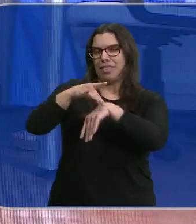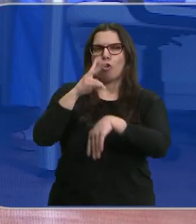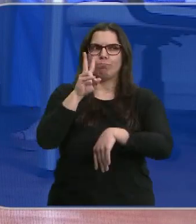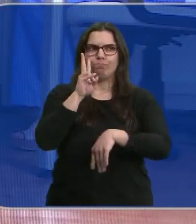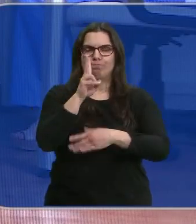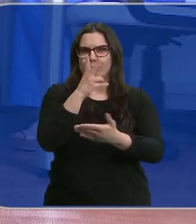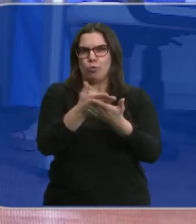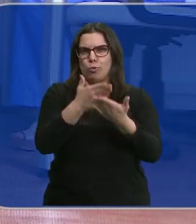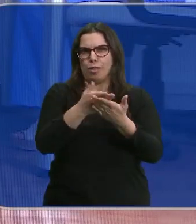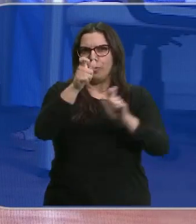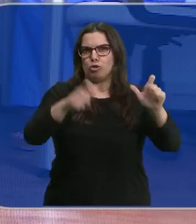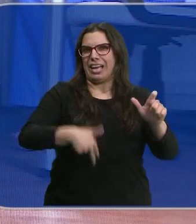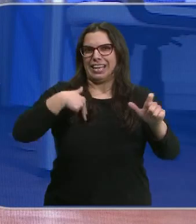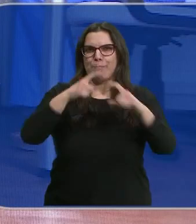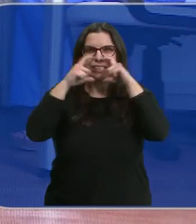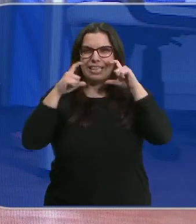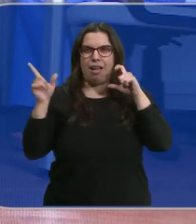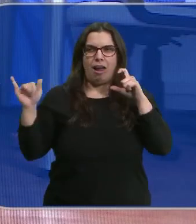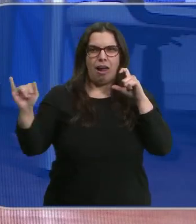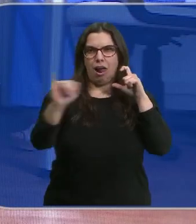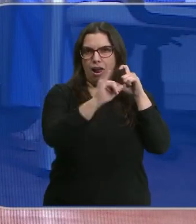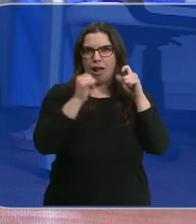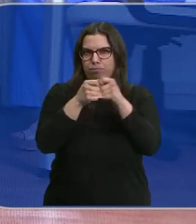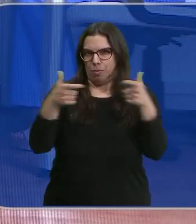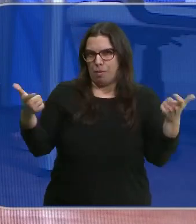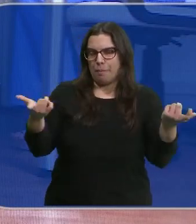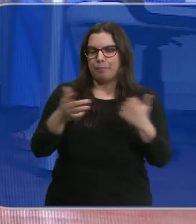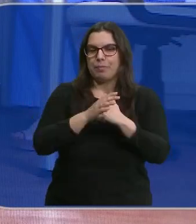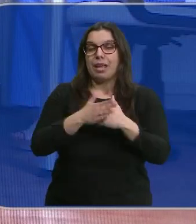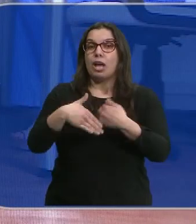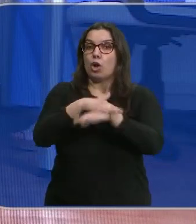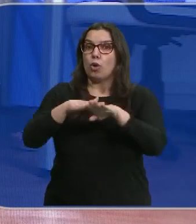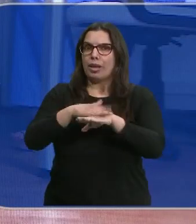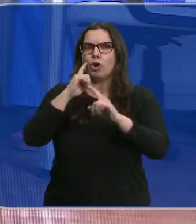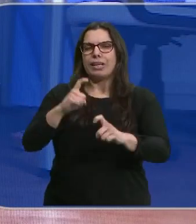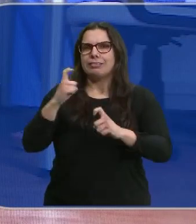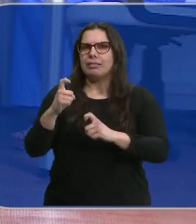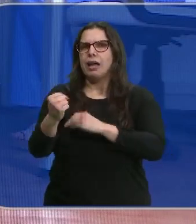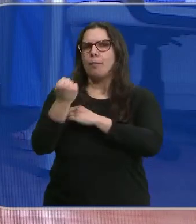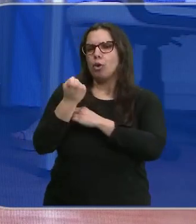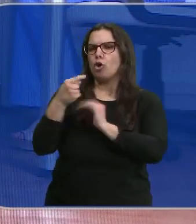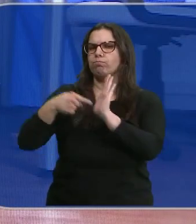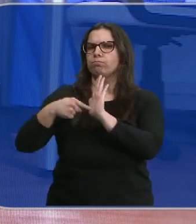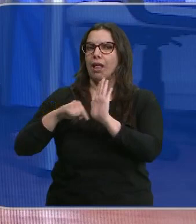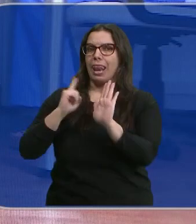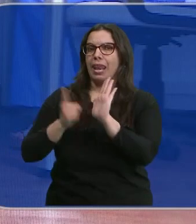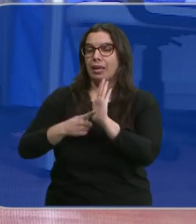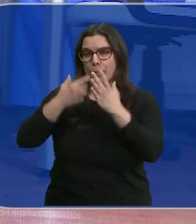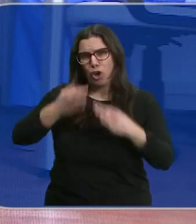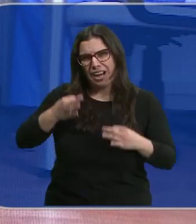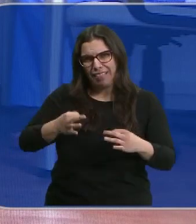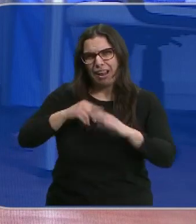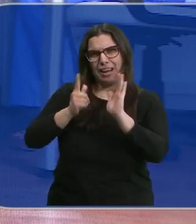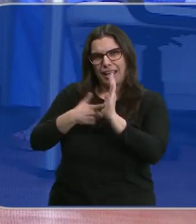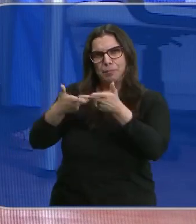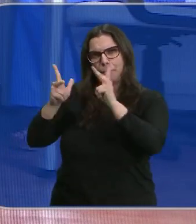cómo su uso se ha generalizado. Veíamos que el Ejecutivo trata de apoyarse en una ley, pero realmente le permite al Ministerio imponer a las